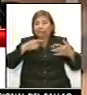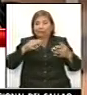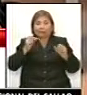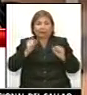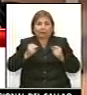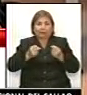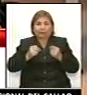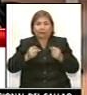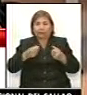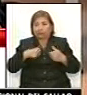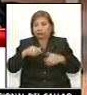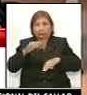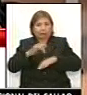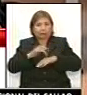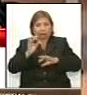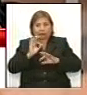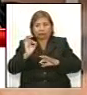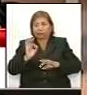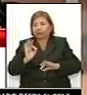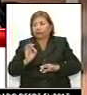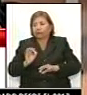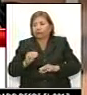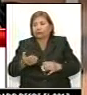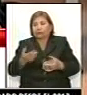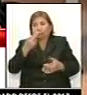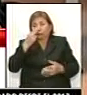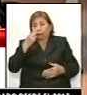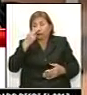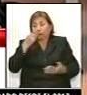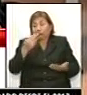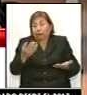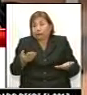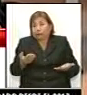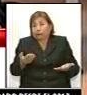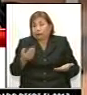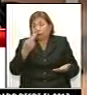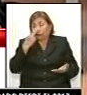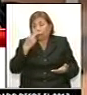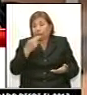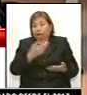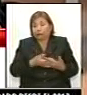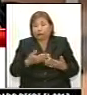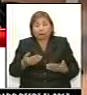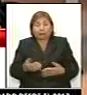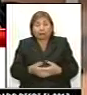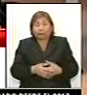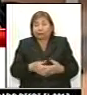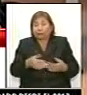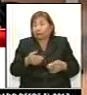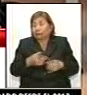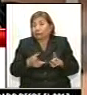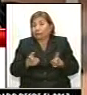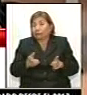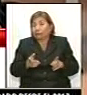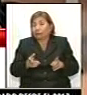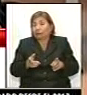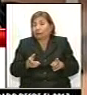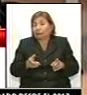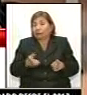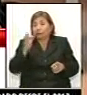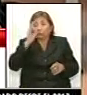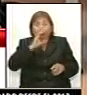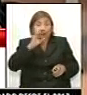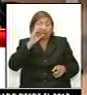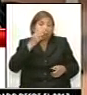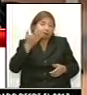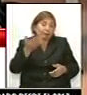rigidez, porque de hecho no era algo raro, o sea, era algo raro, pero como buscabas,